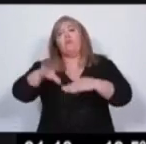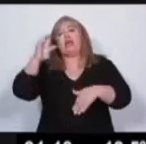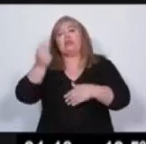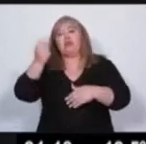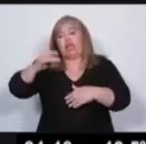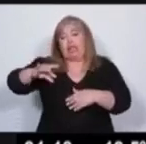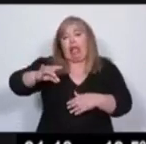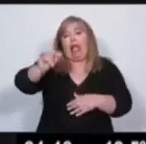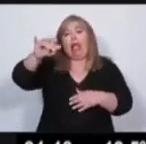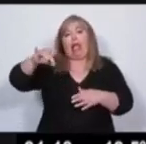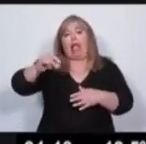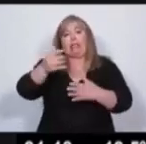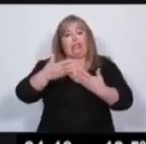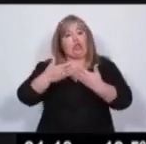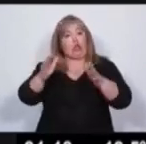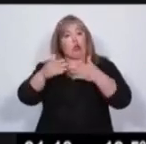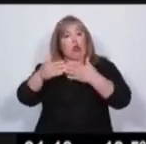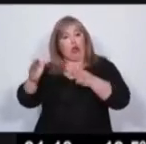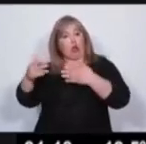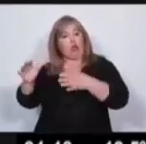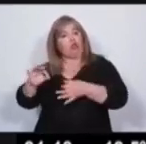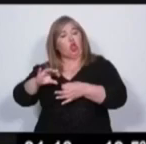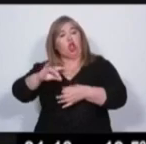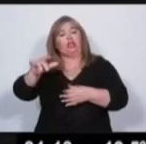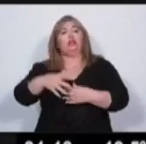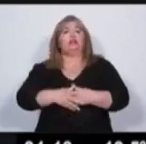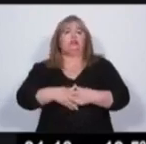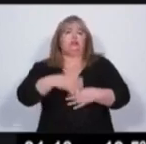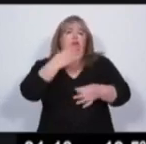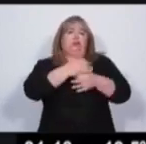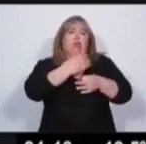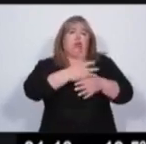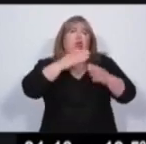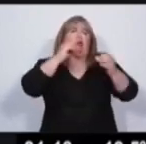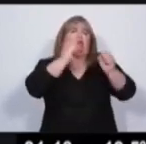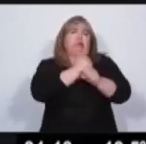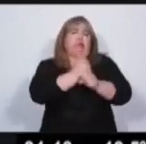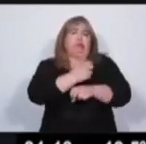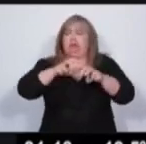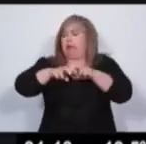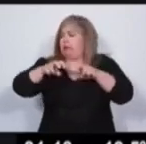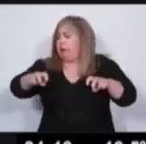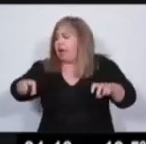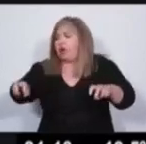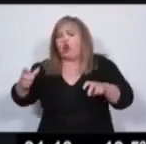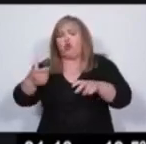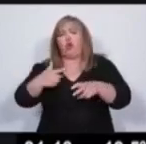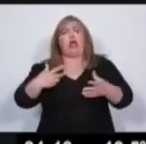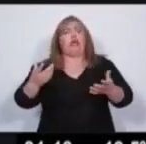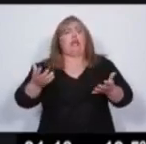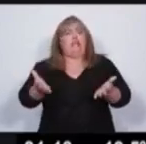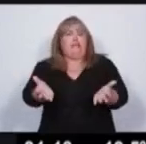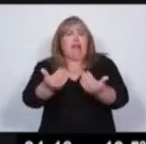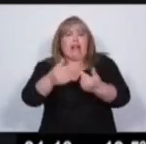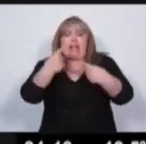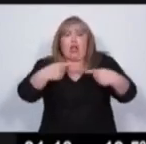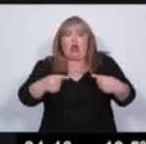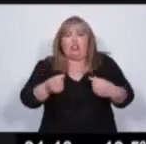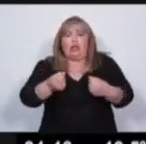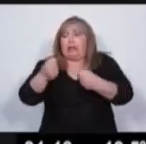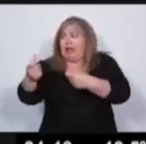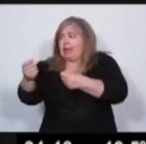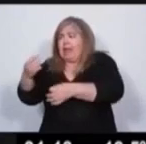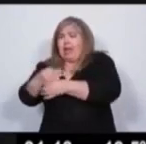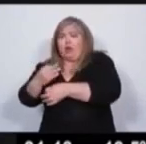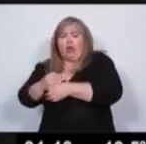lectivo sin bancos escuelas rotas que se caen a pedazos sin equipamiento y se